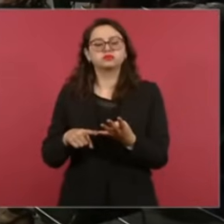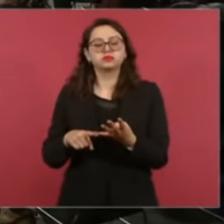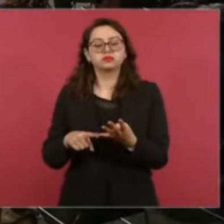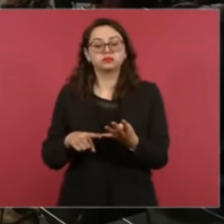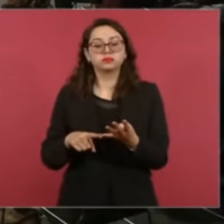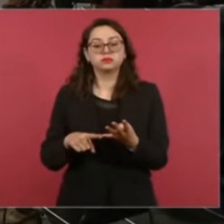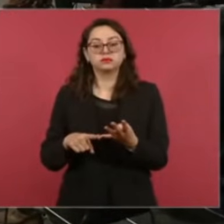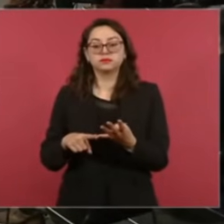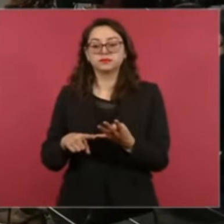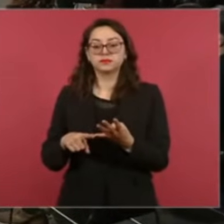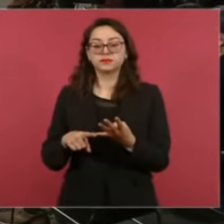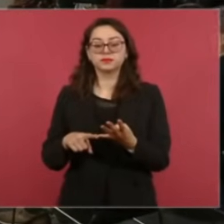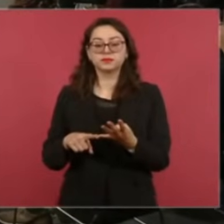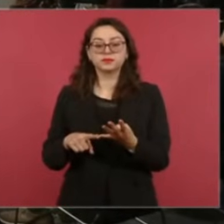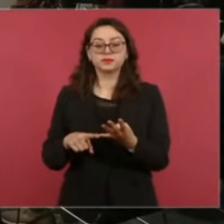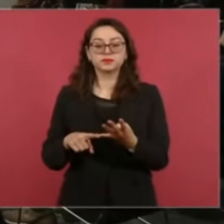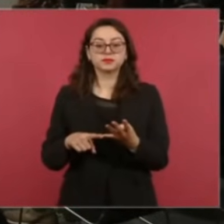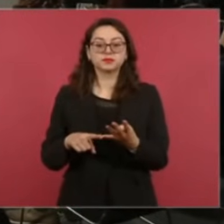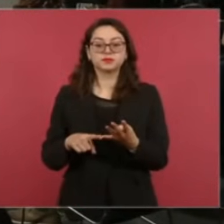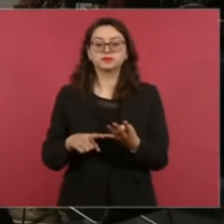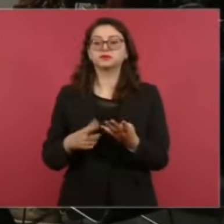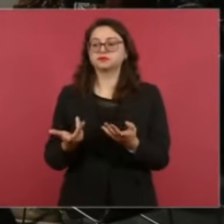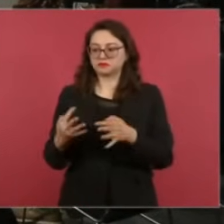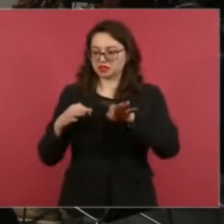En garantizar trabajo, empleo,